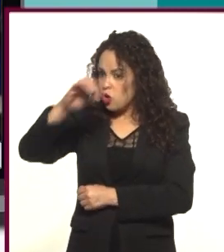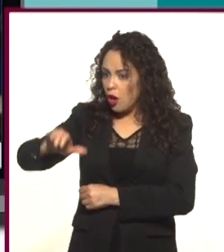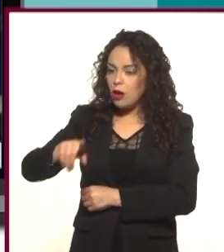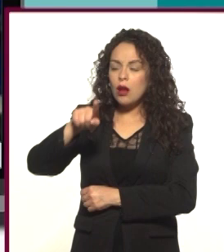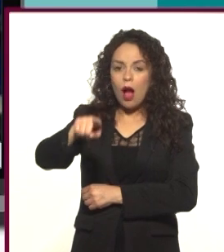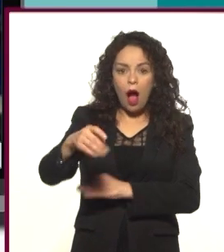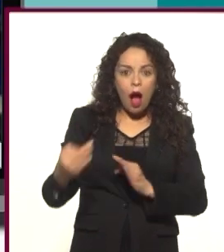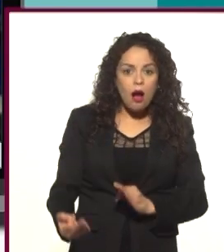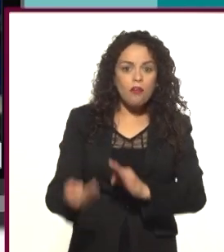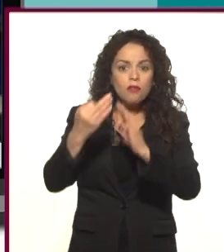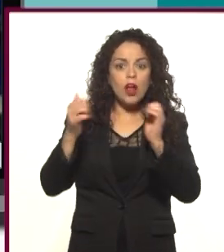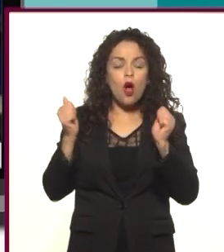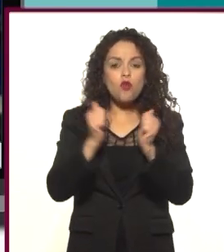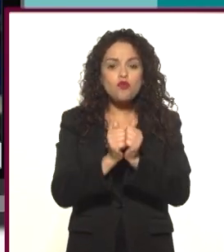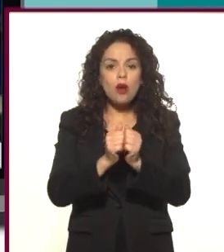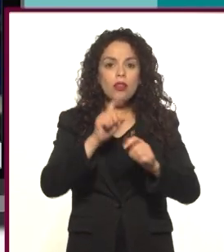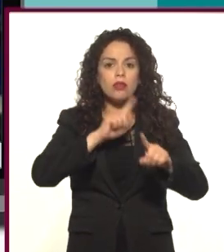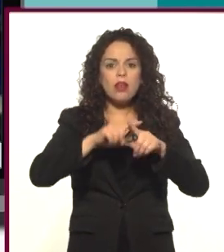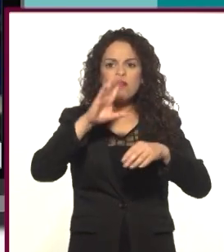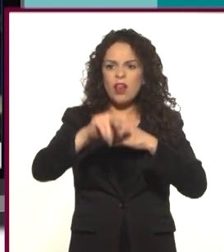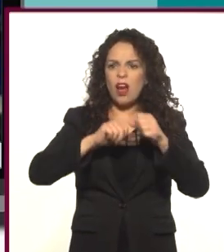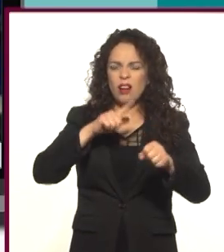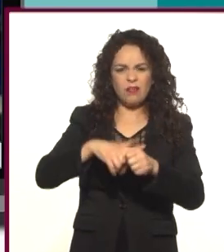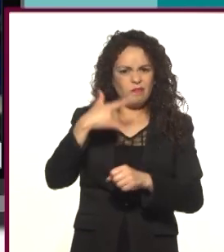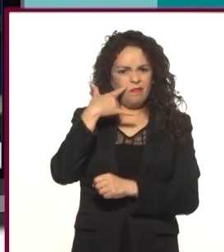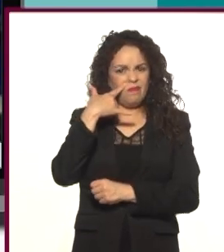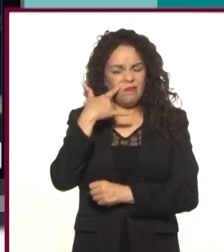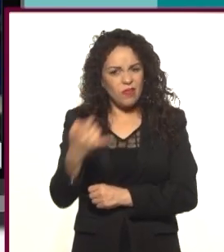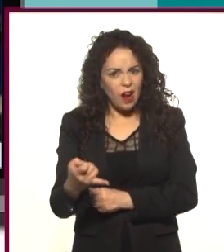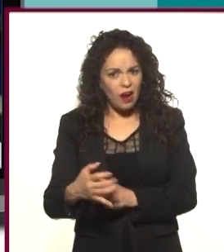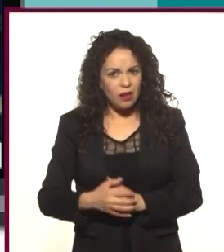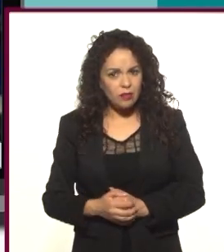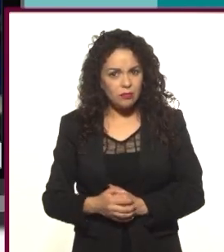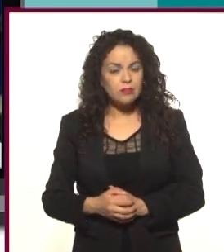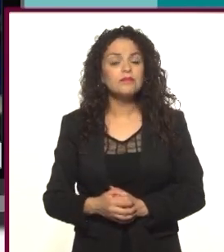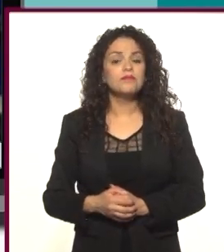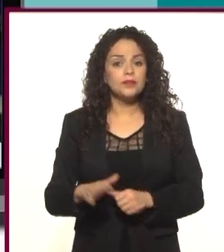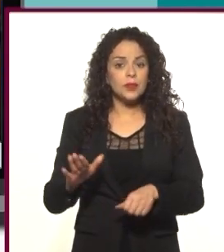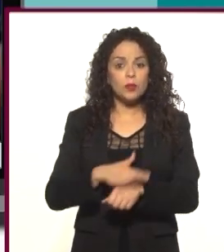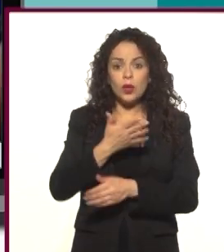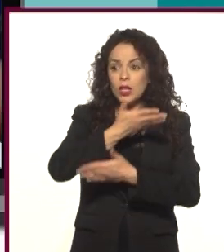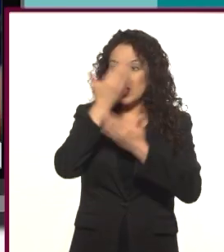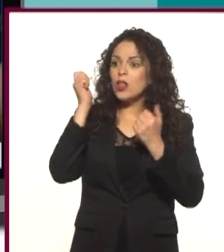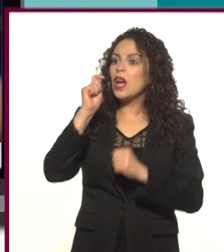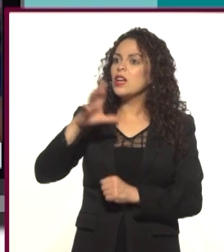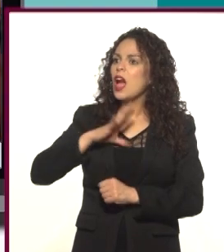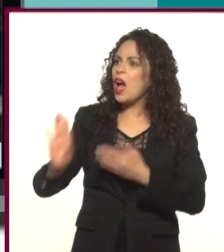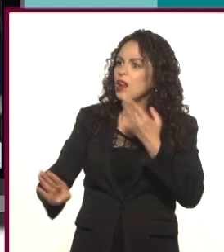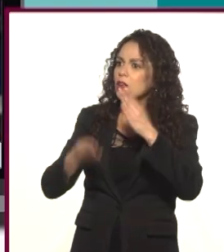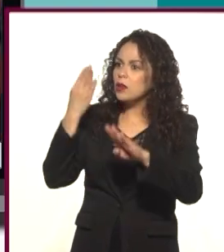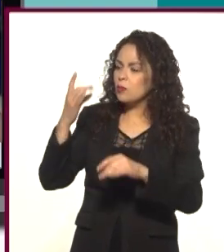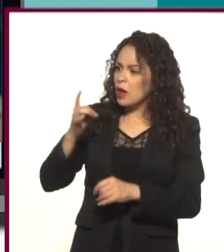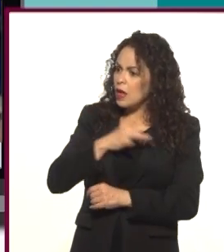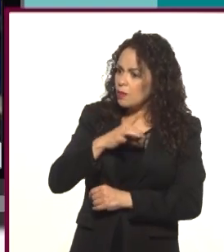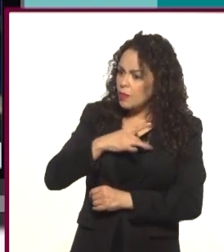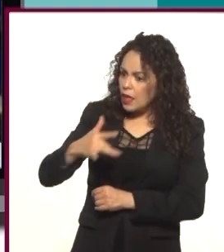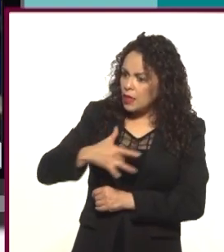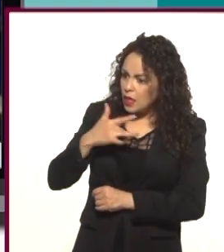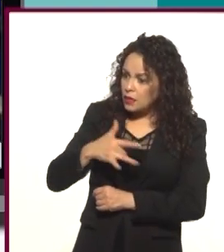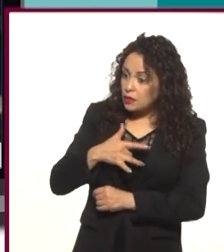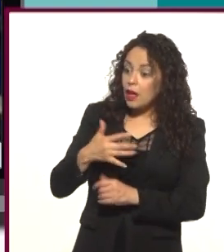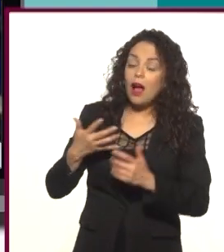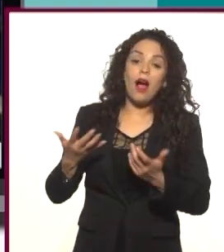a minotauros, a gorgonas, a hidras, porque el ser humano no sabía qué había en el mundo, le tenía miedo al